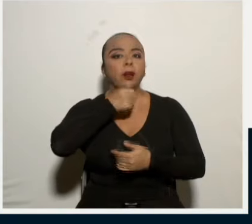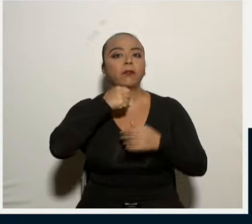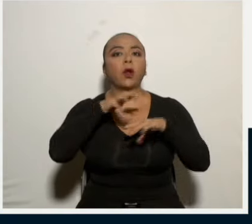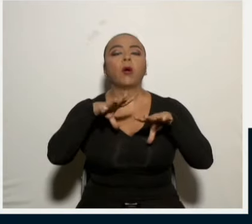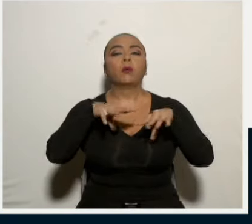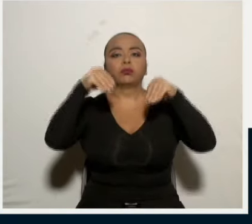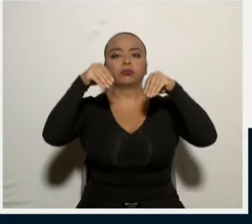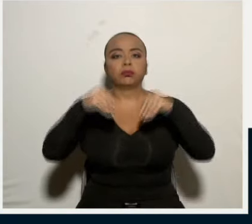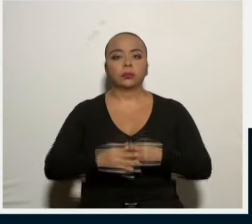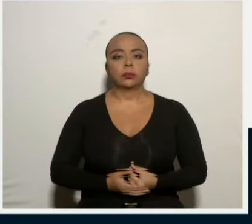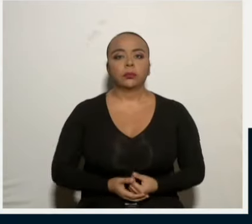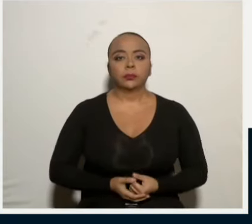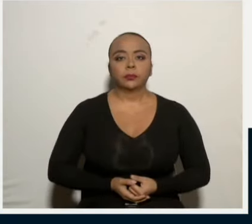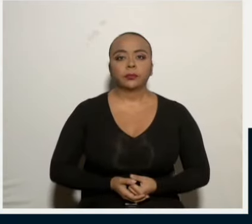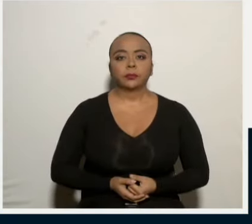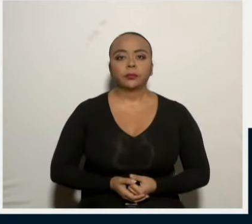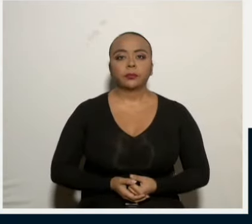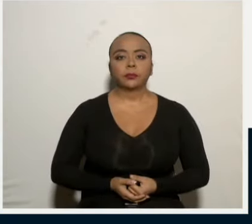silenciar.